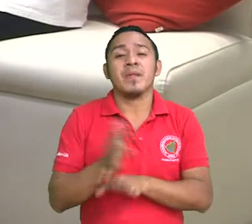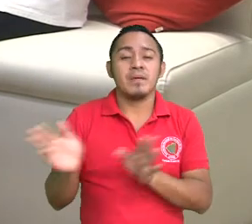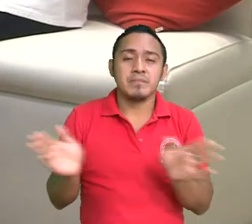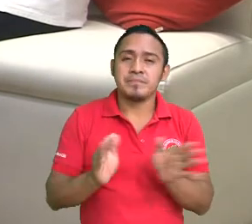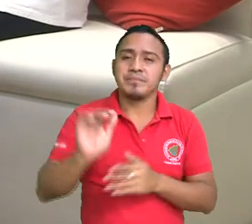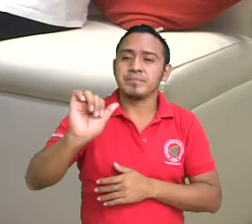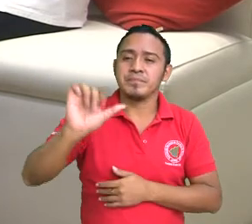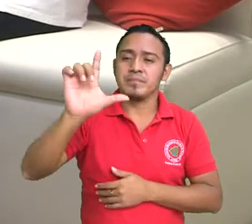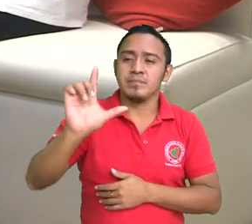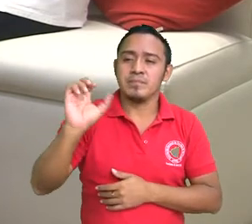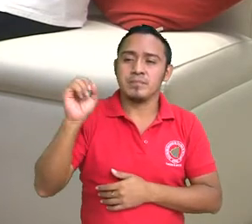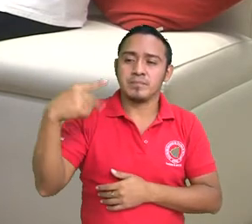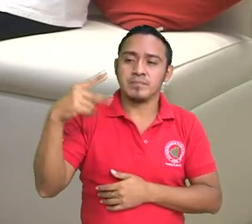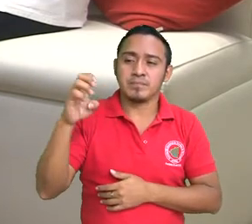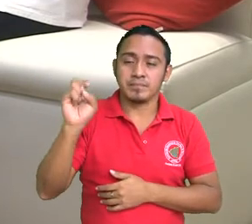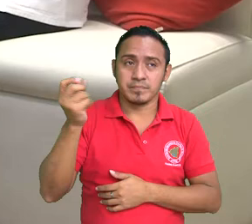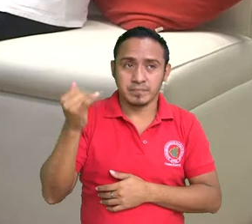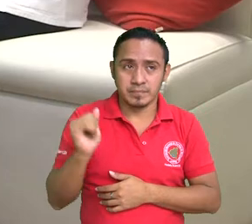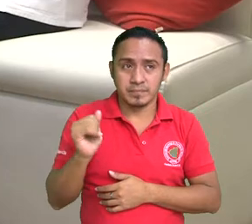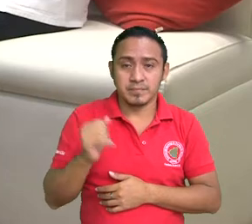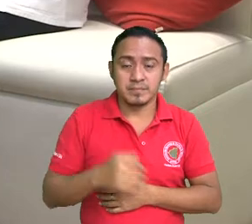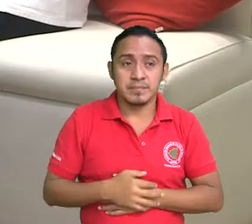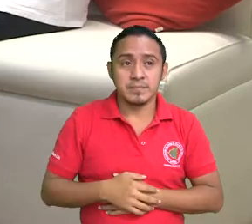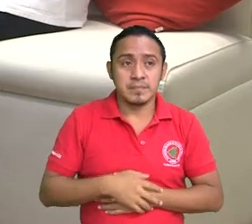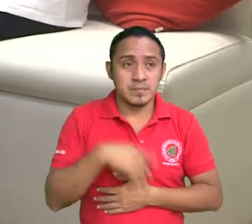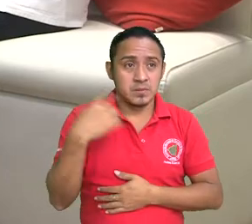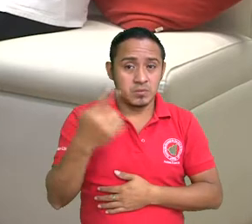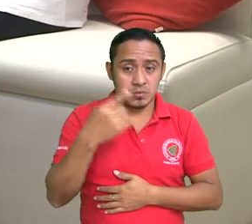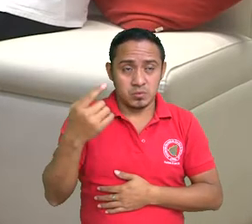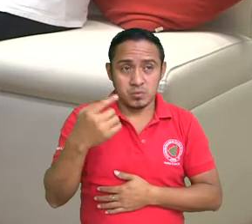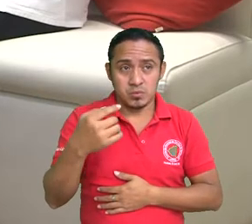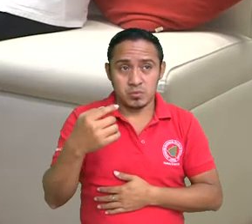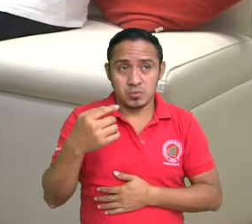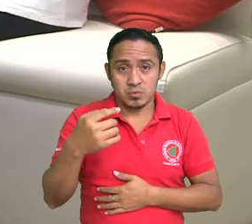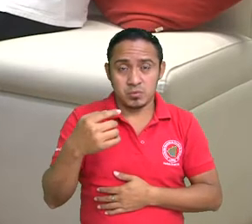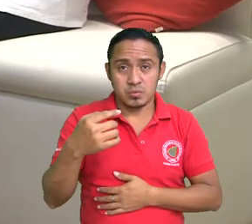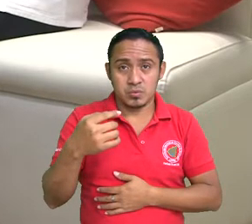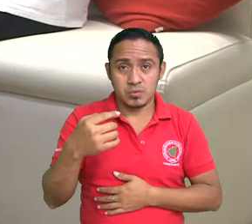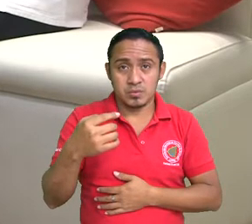de alopecia, no solo estamos hablando de la pérdida de cabello